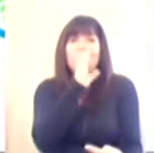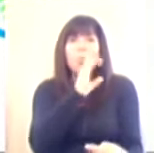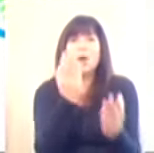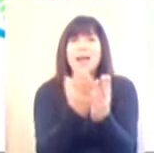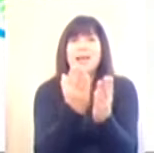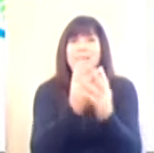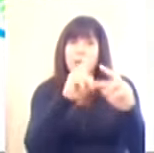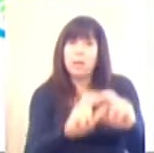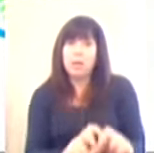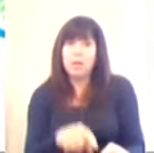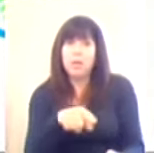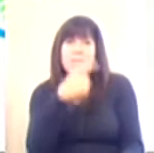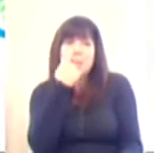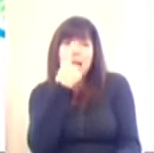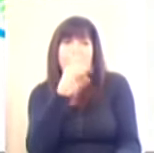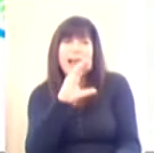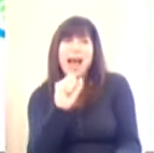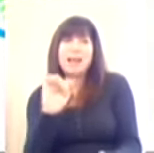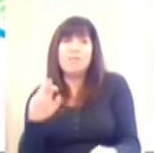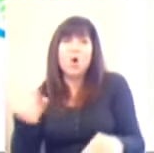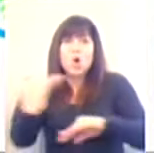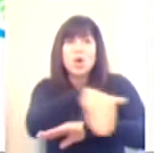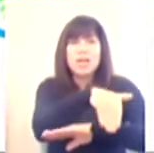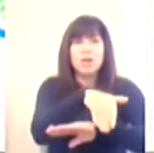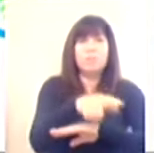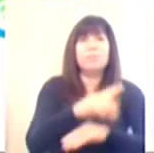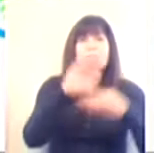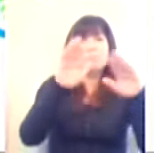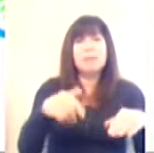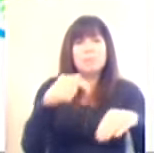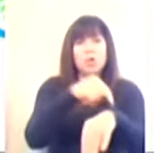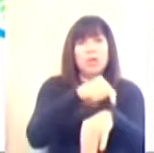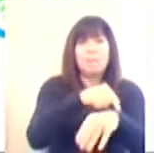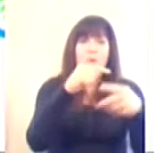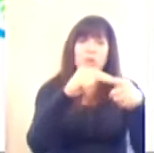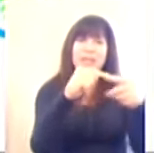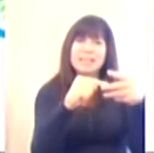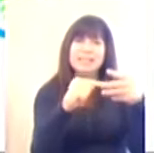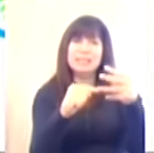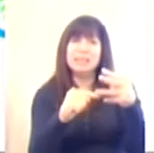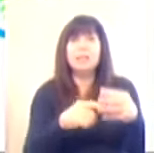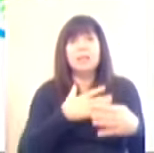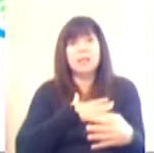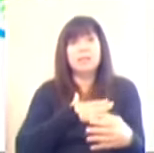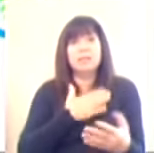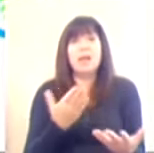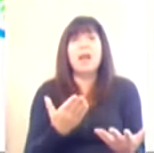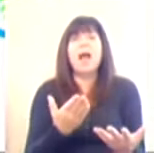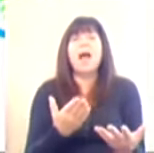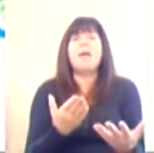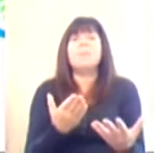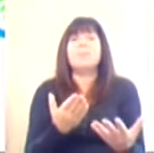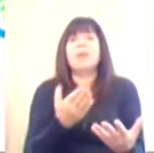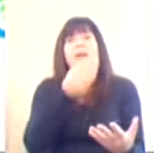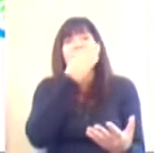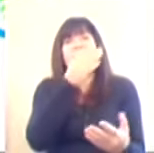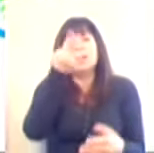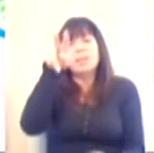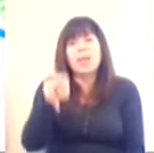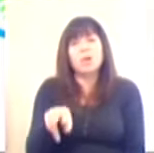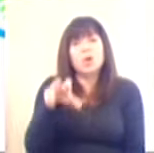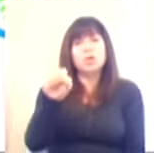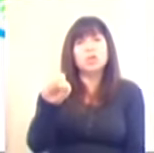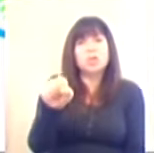es mirar la carbono-neutralidad simultáneamente en estas tres dimensiones. Y para eso quisiera poner primero un poco un diagnóstico. El